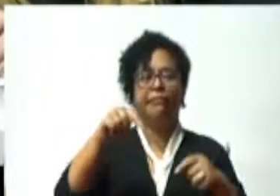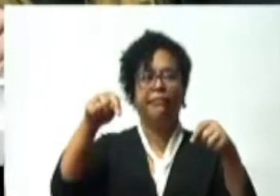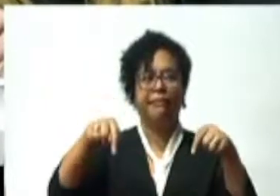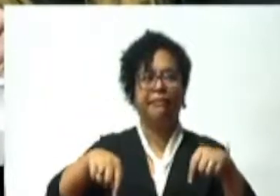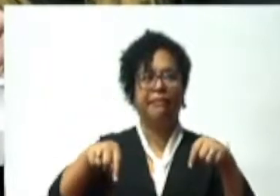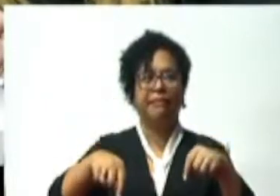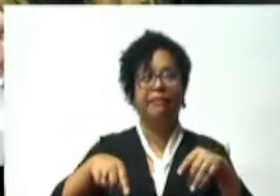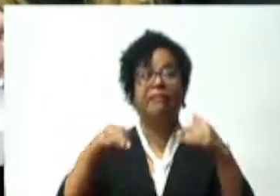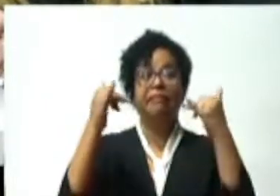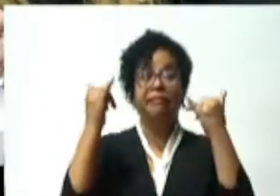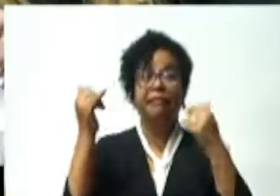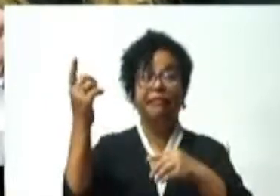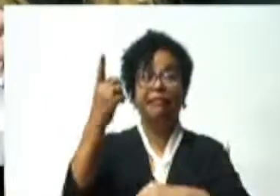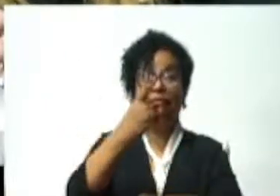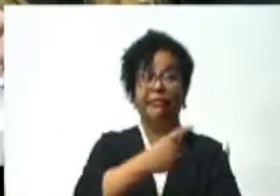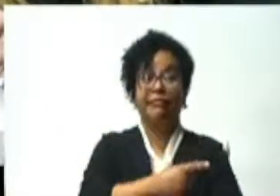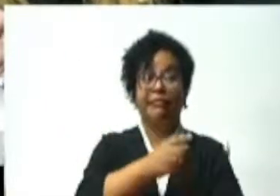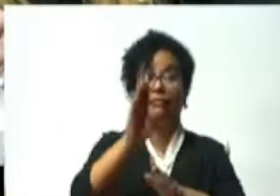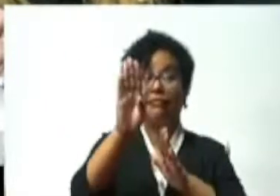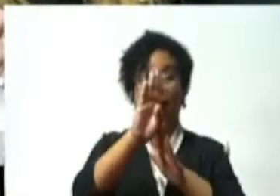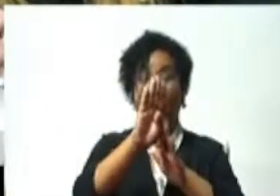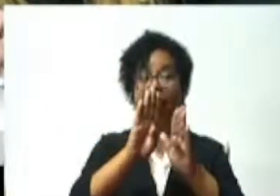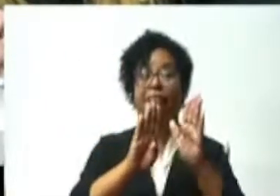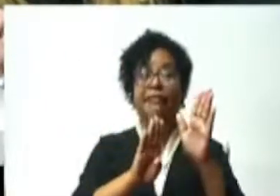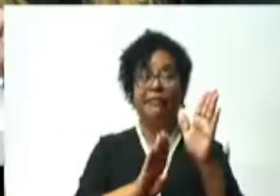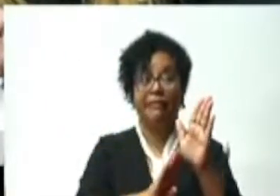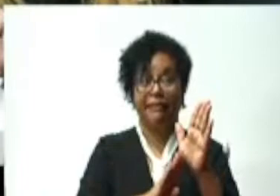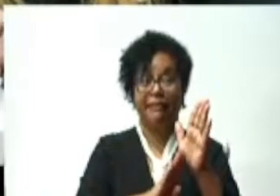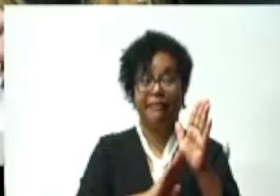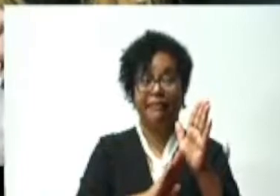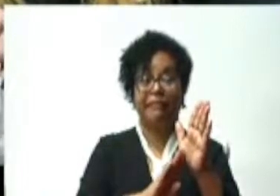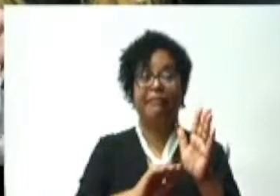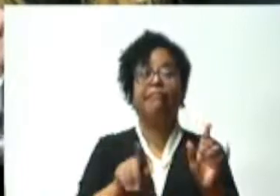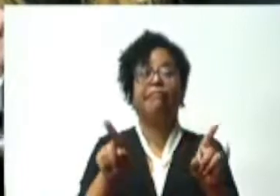de la Biblia, día de que nosotros también estemos en paz.